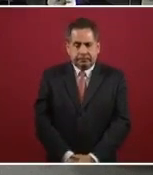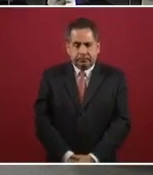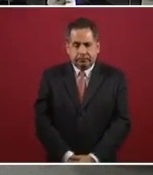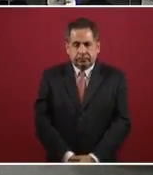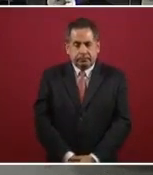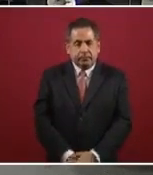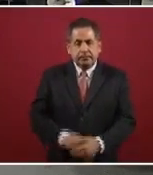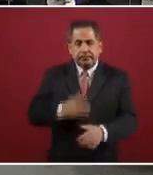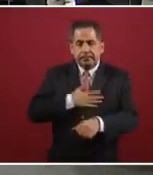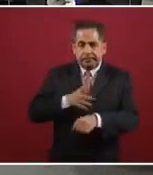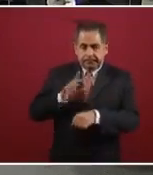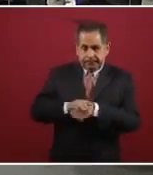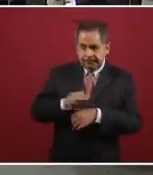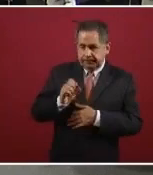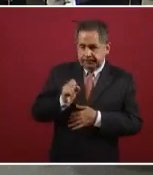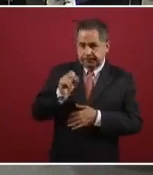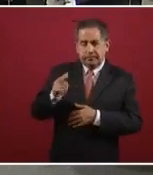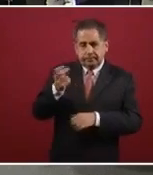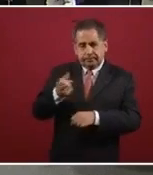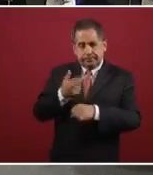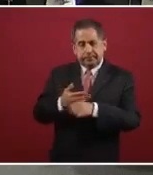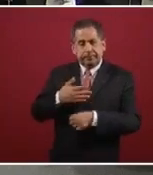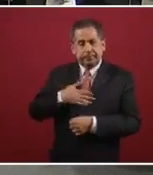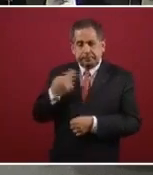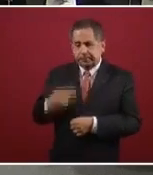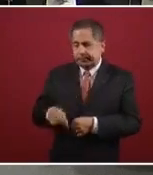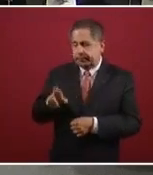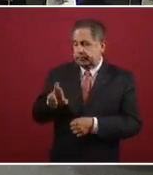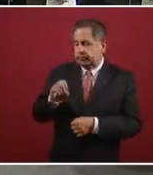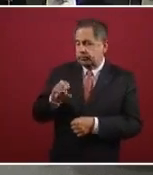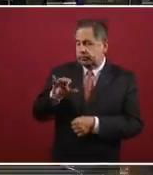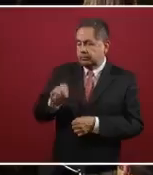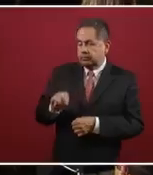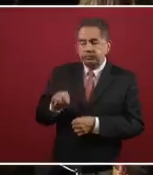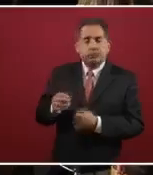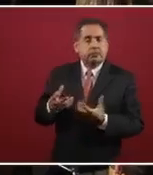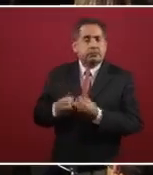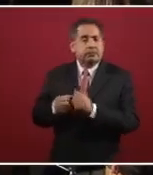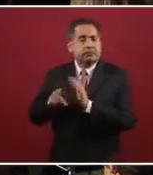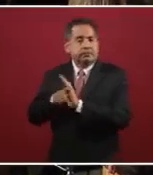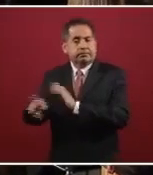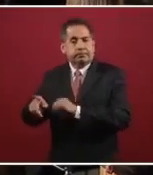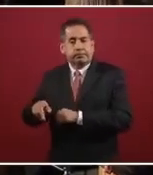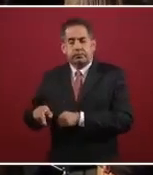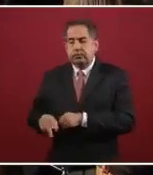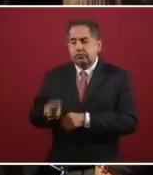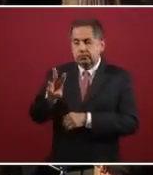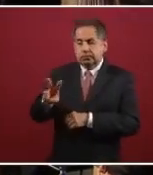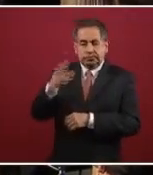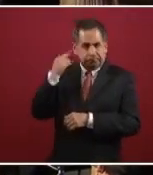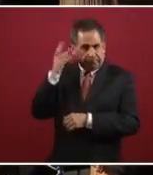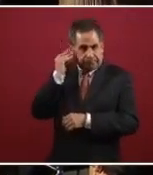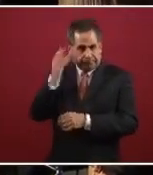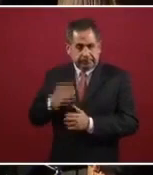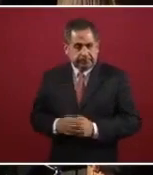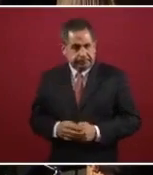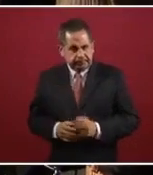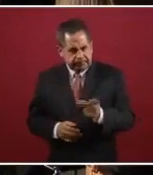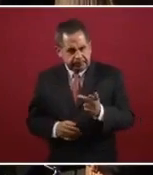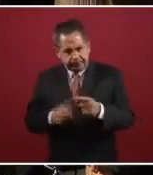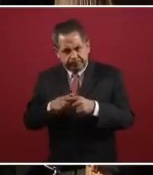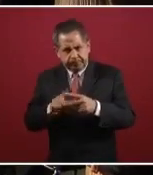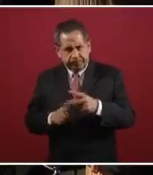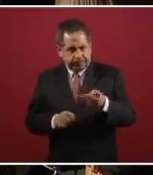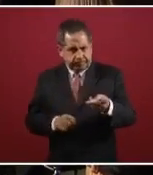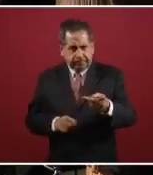Muy buenos días, subsecretario. Rocío Jardines, de W Radio. Quisiera preguntarle dos cuestiones. ¿Cómo va el caso de